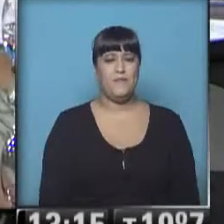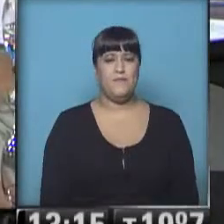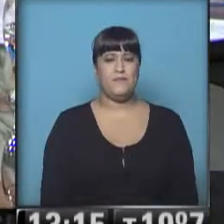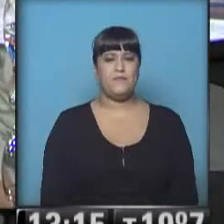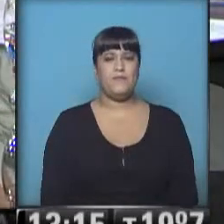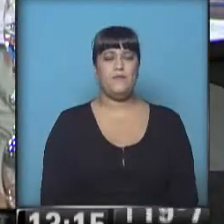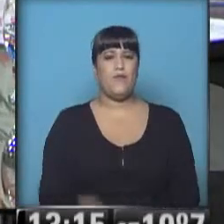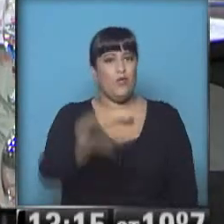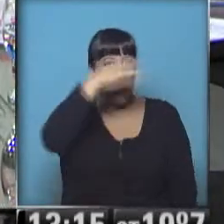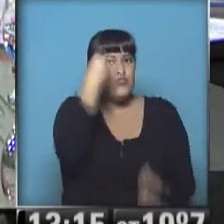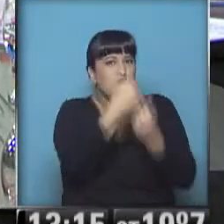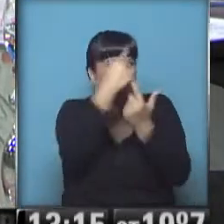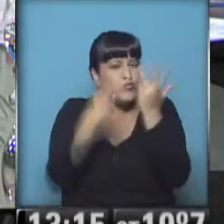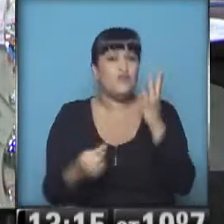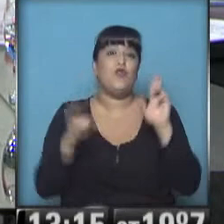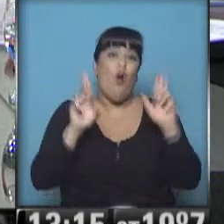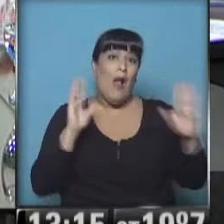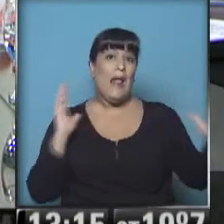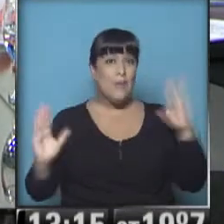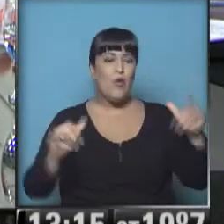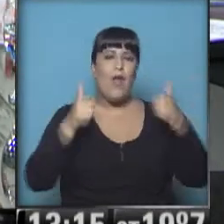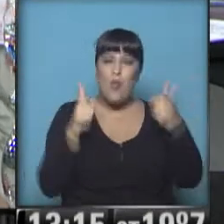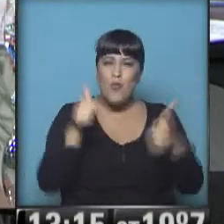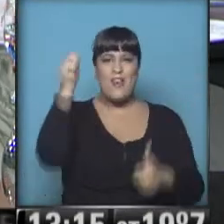mucho teatro y ojalá que ésta sea una gran temporada este verano en la costa argentina